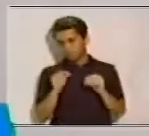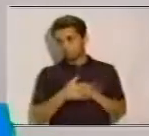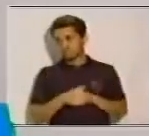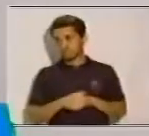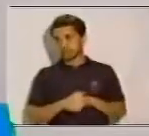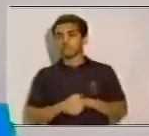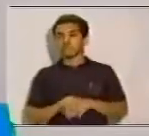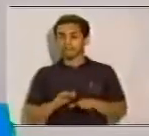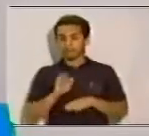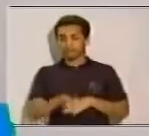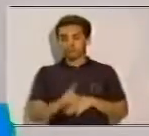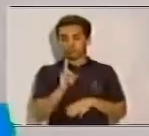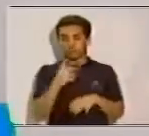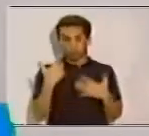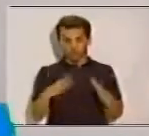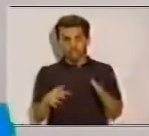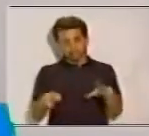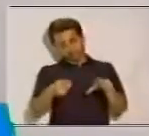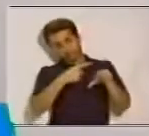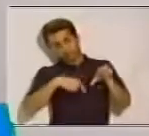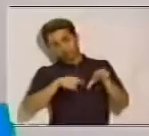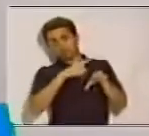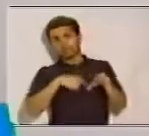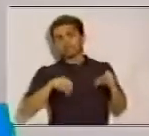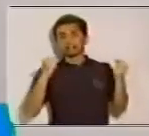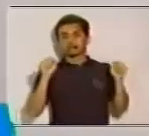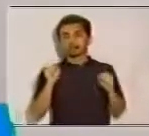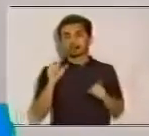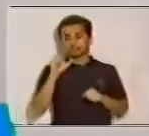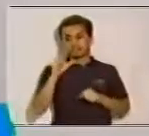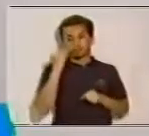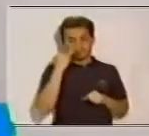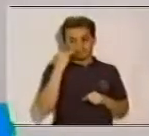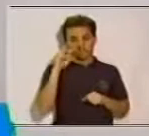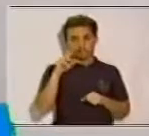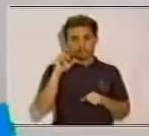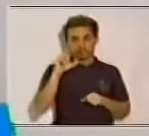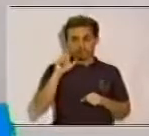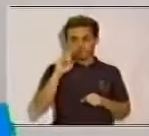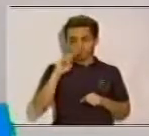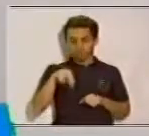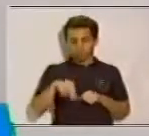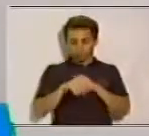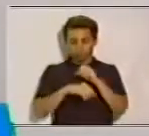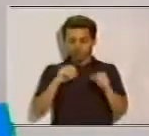Paso 1 terminado. Trazar la circunferencia.